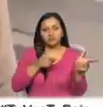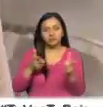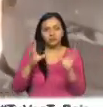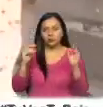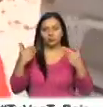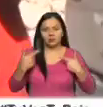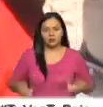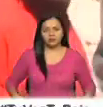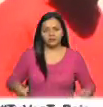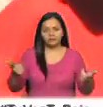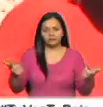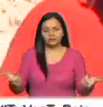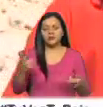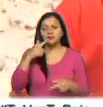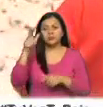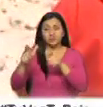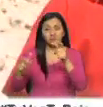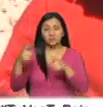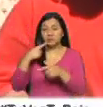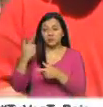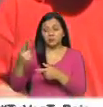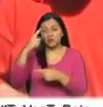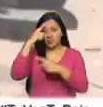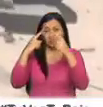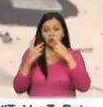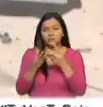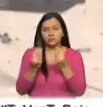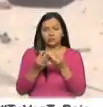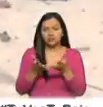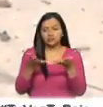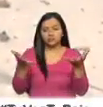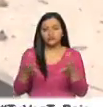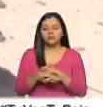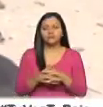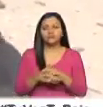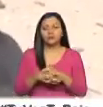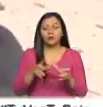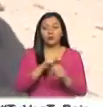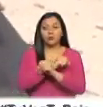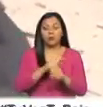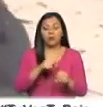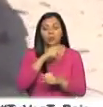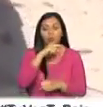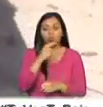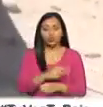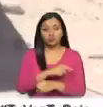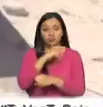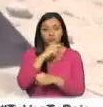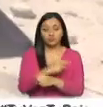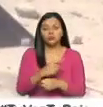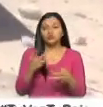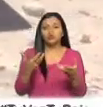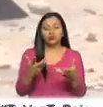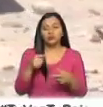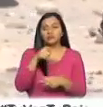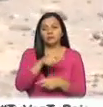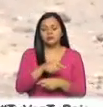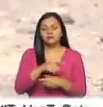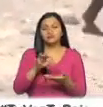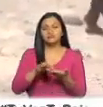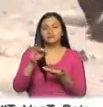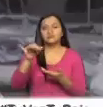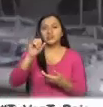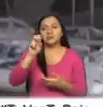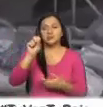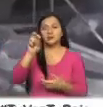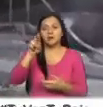Sacamos de los escombros a mártires y personas heridas. Los bombarderos rusos despegaron por primera vez desde la base militar de Hamedan en Irán